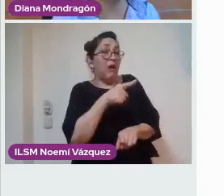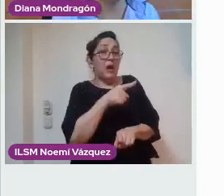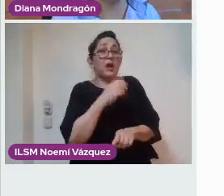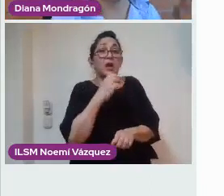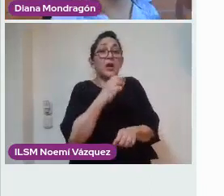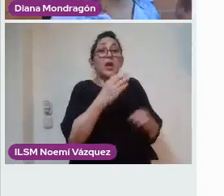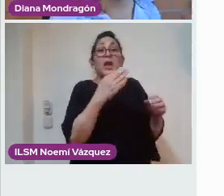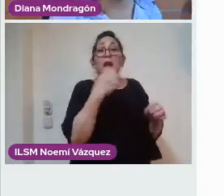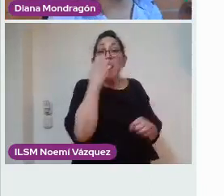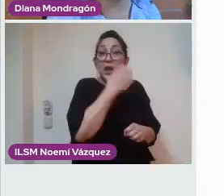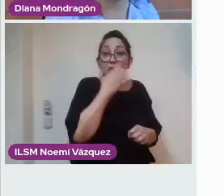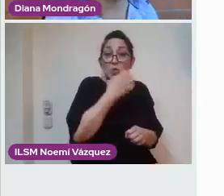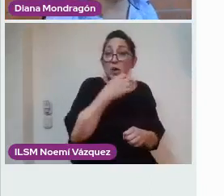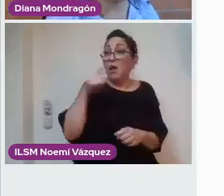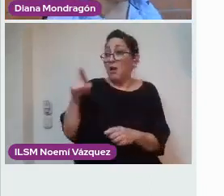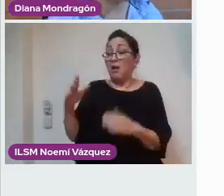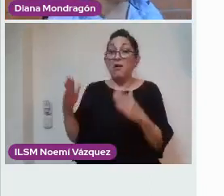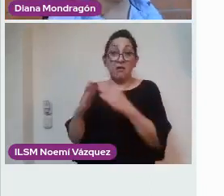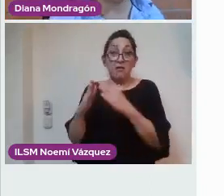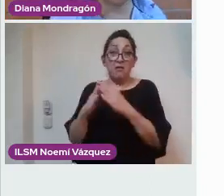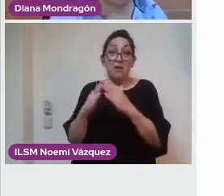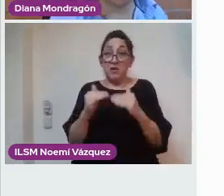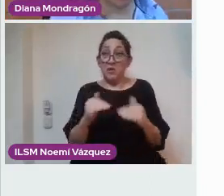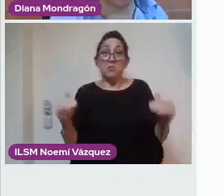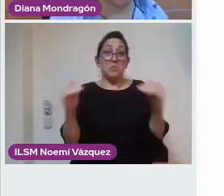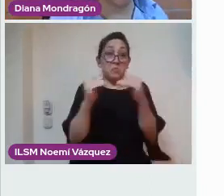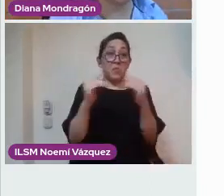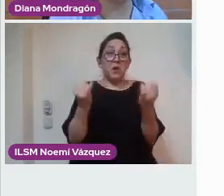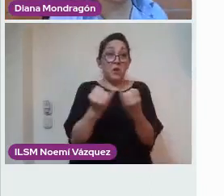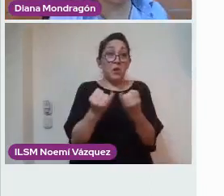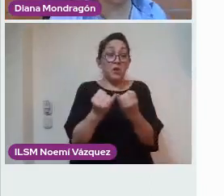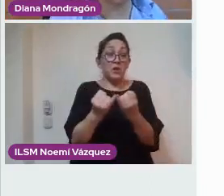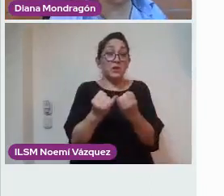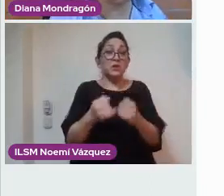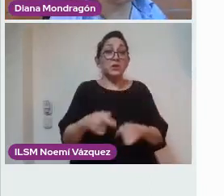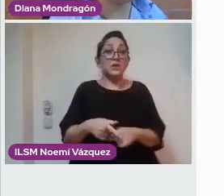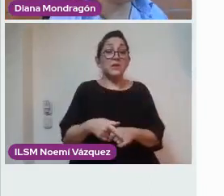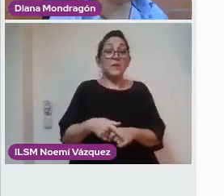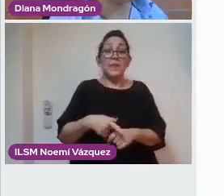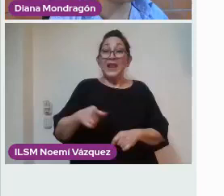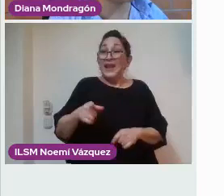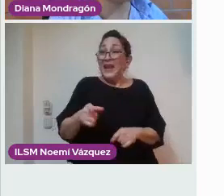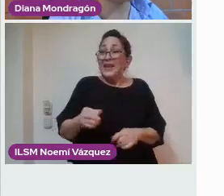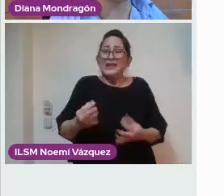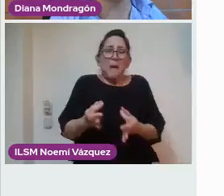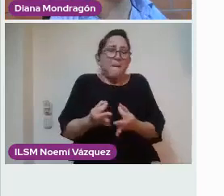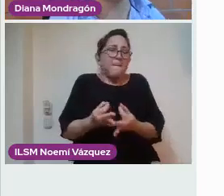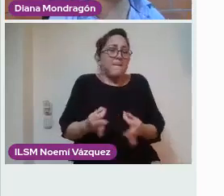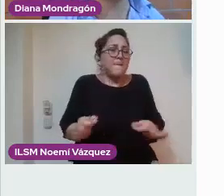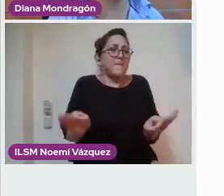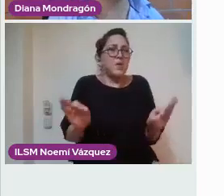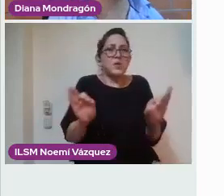Por ejemplo, o sea, pues sí está padre y es muy importante, es vital para nuestro